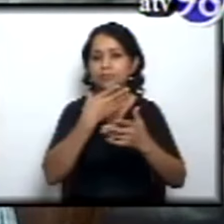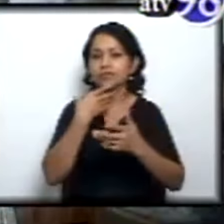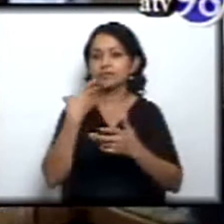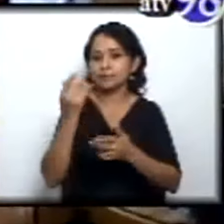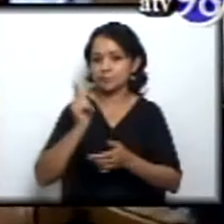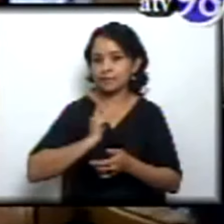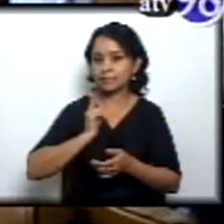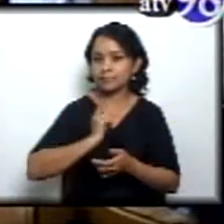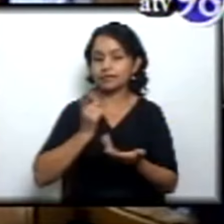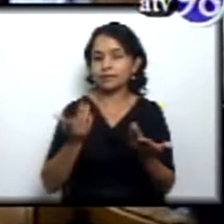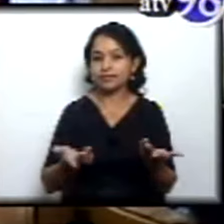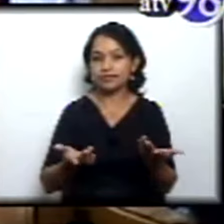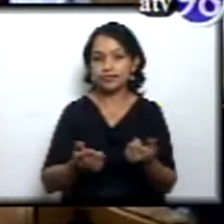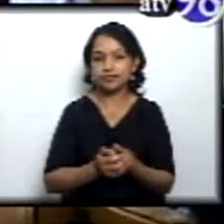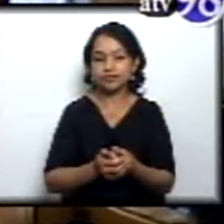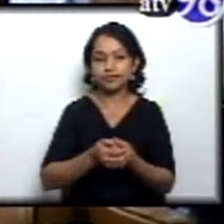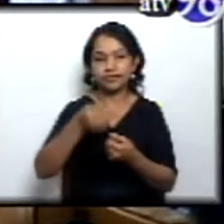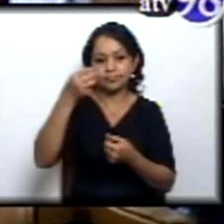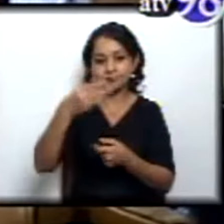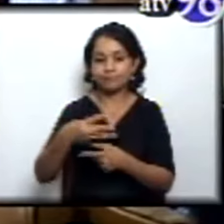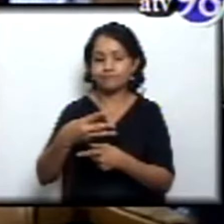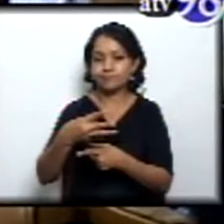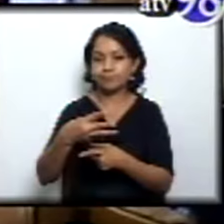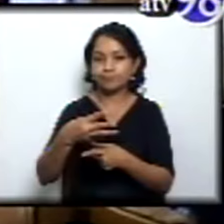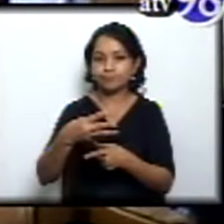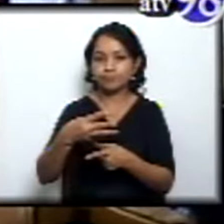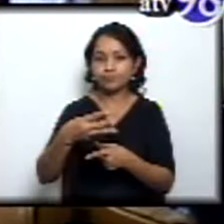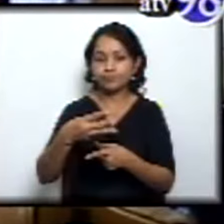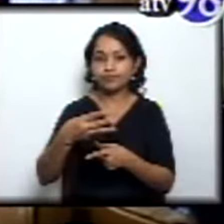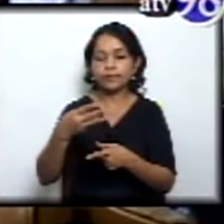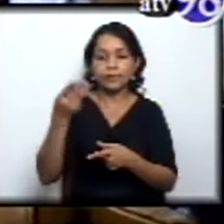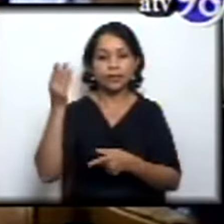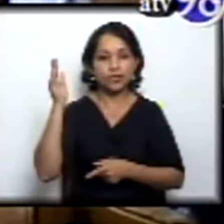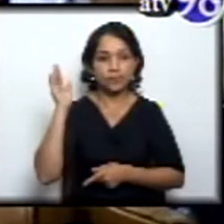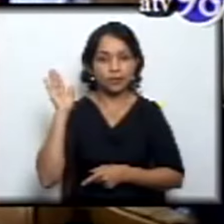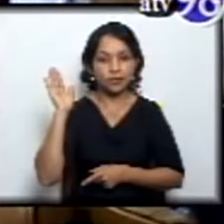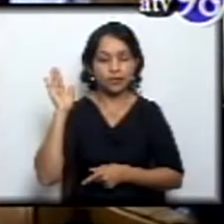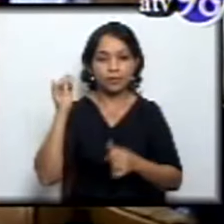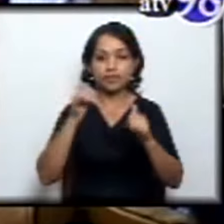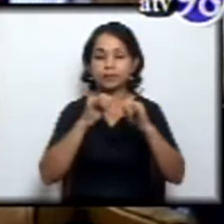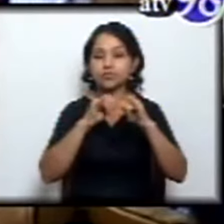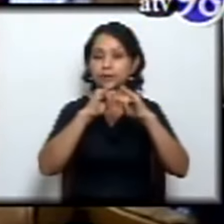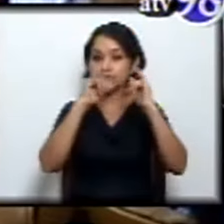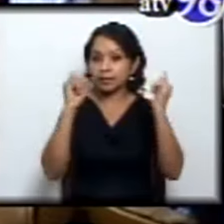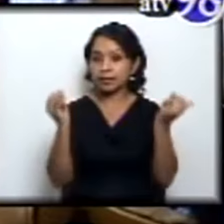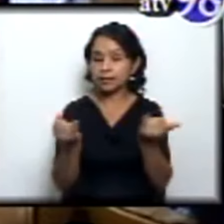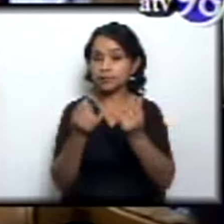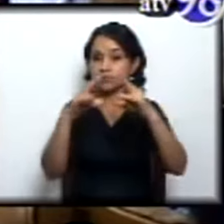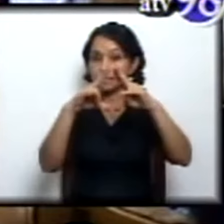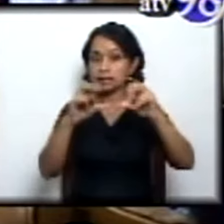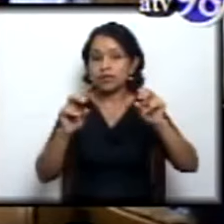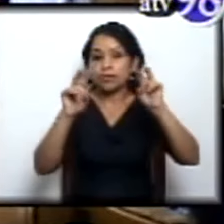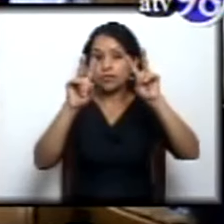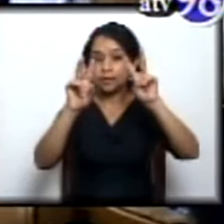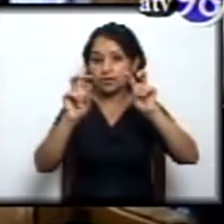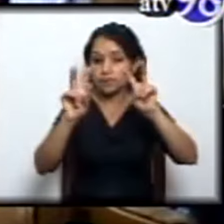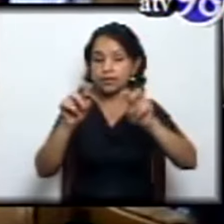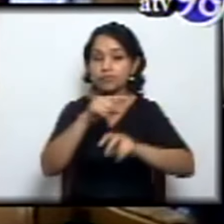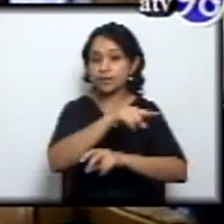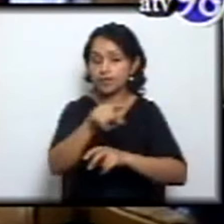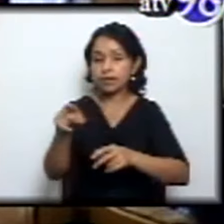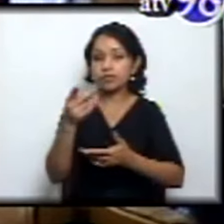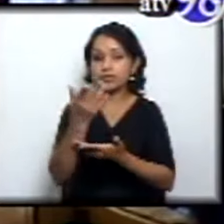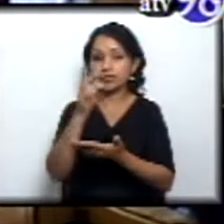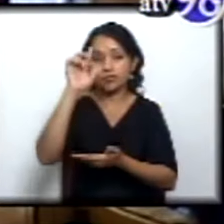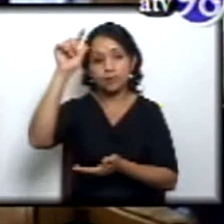jóvenes. En tercer lugar, hay un compromiso internacional de Nicaragua con estos temas.